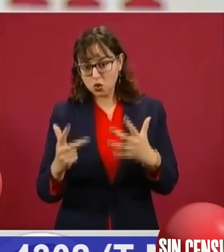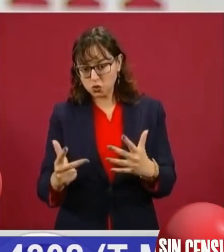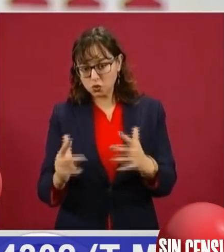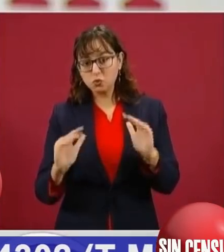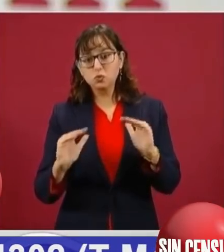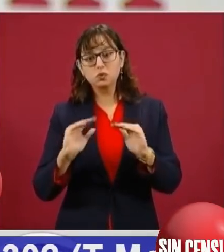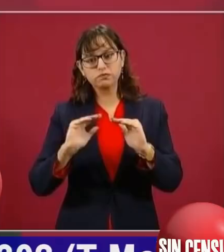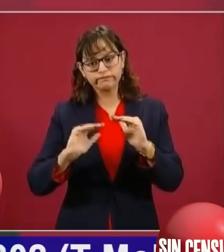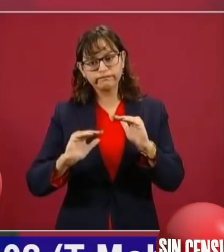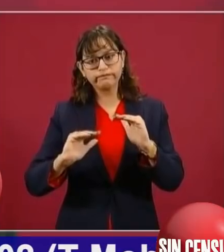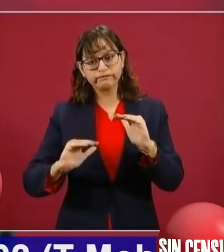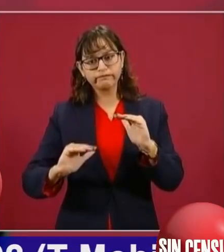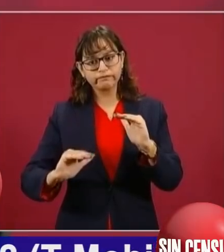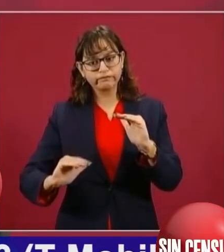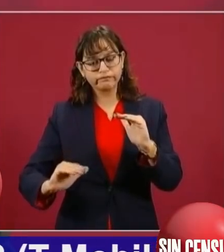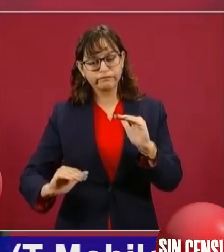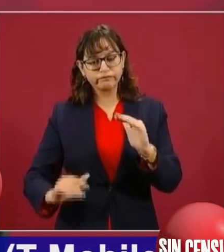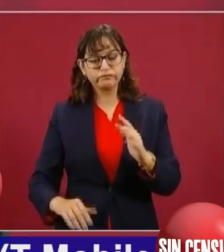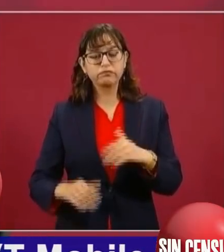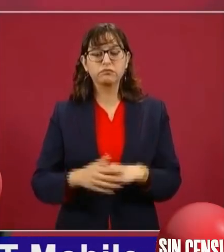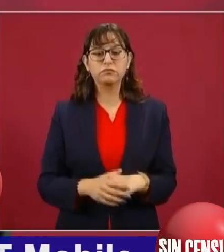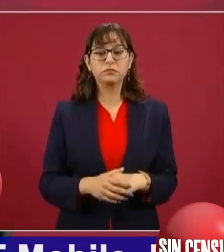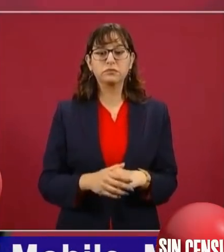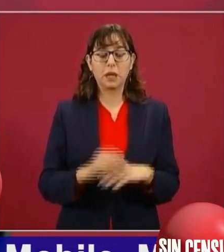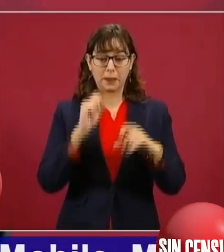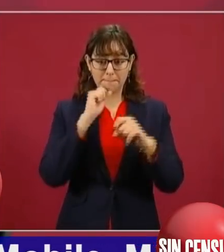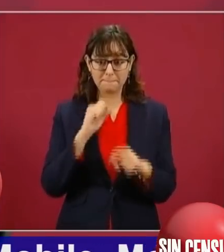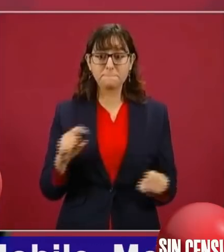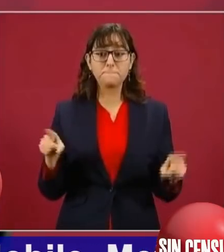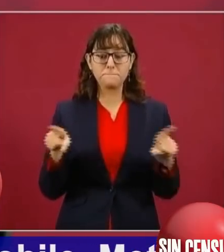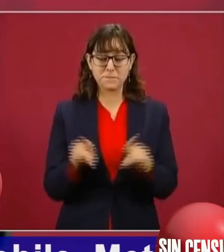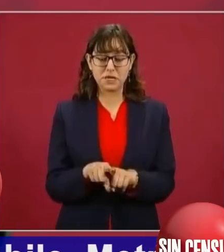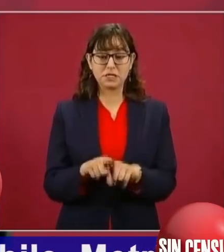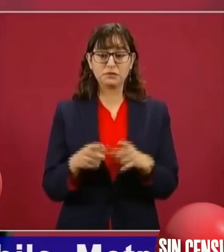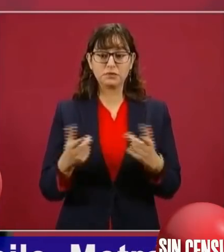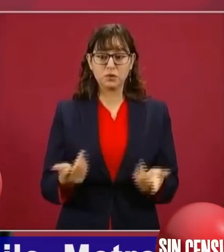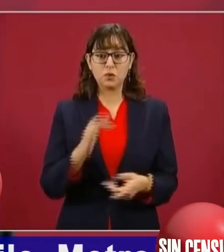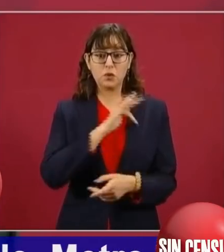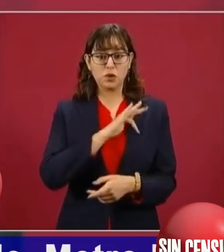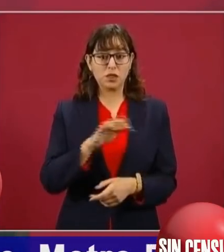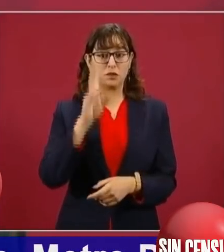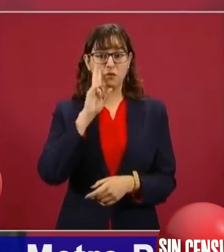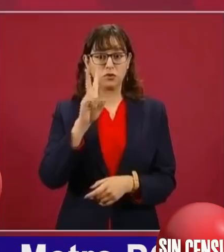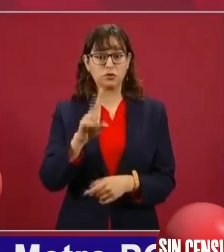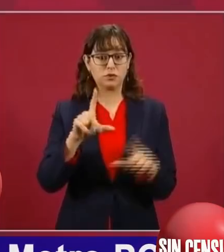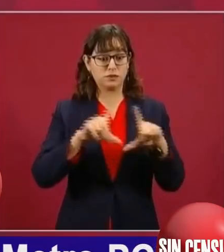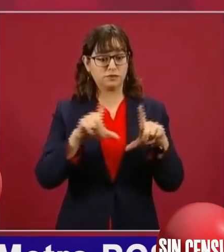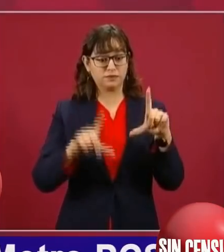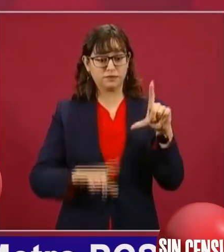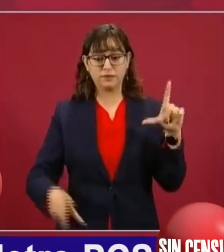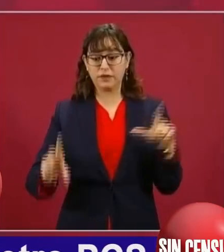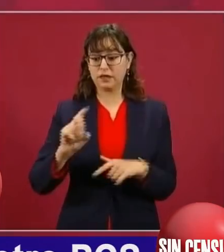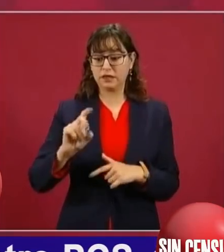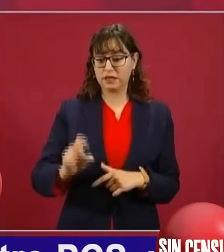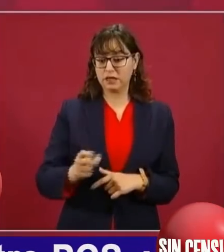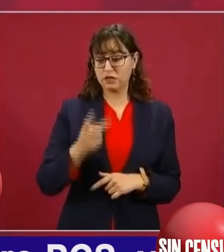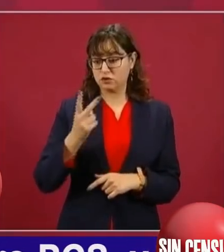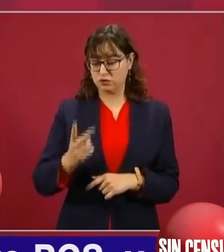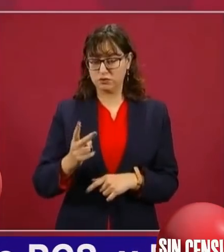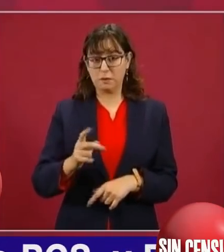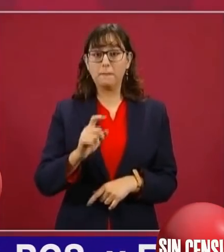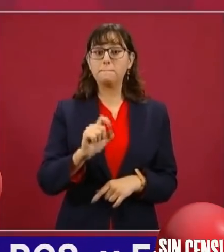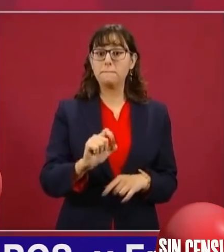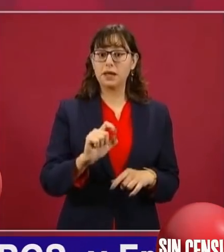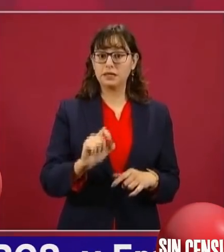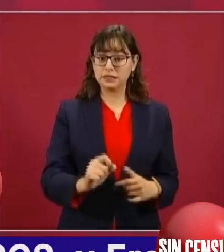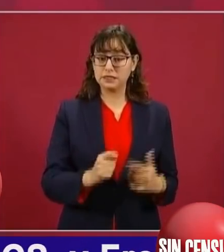descenso sostenido. Además, veremos que en 27 de las 32 entidades federativas hay una reducción